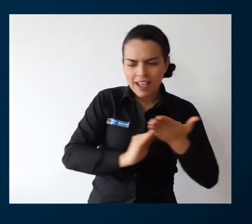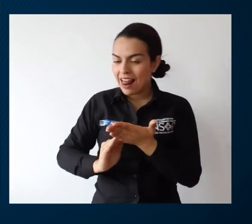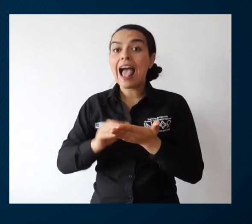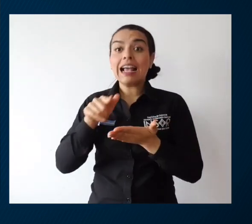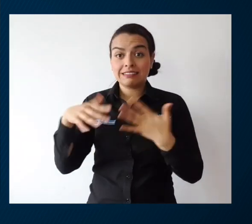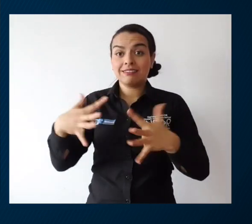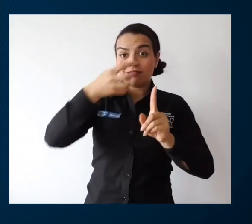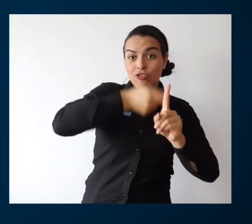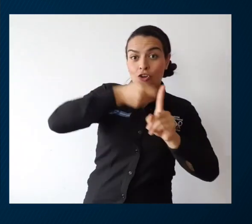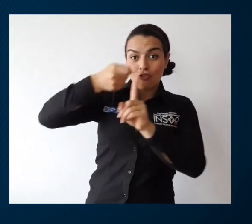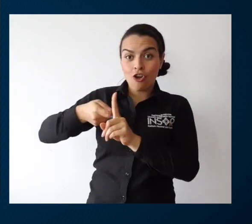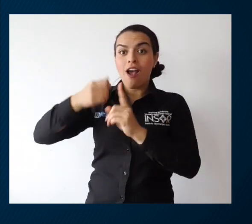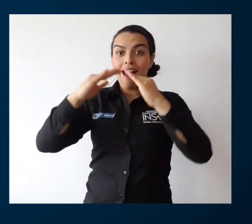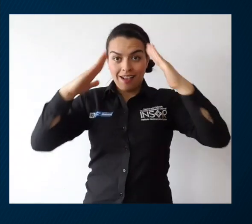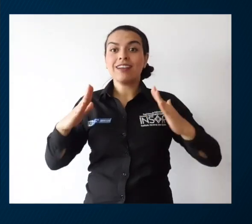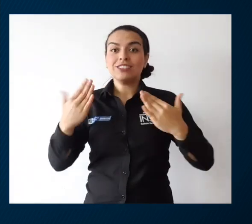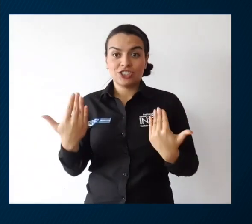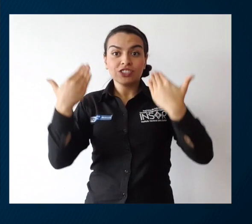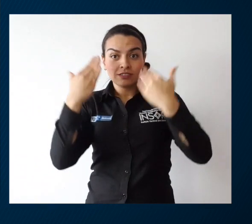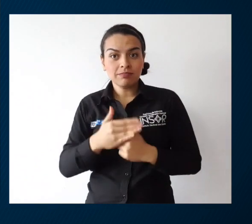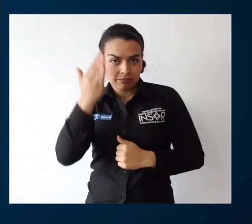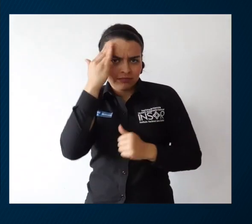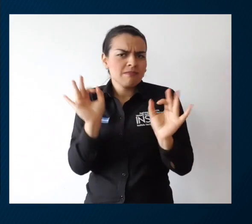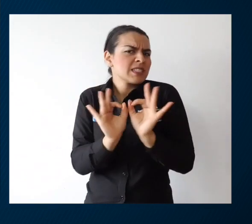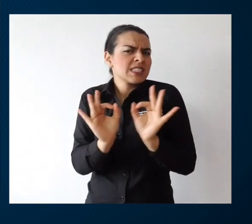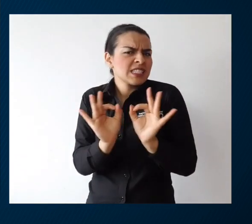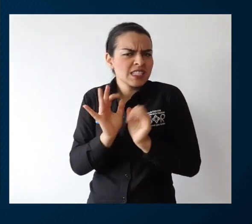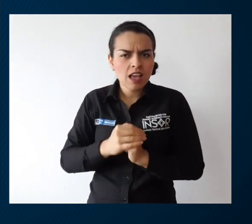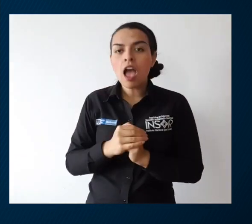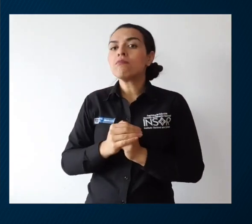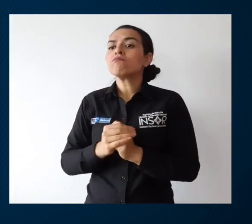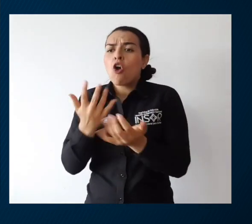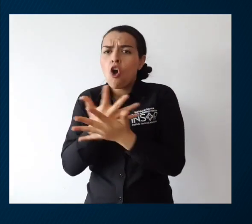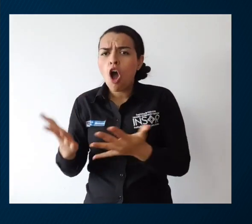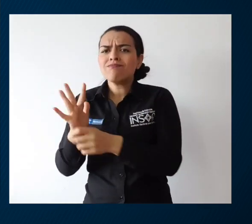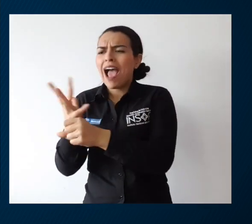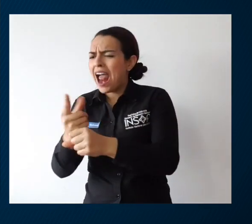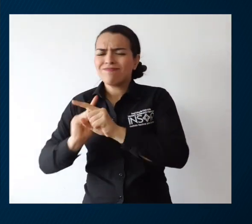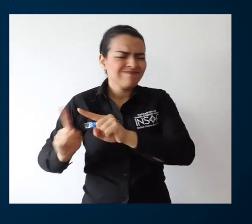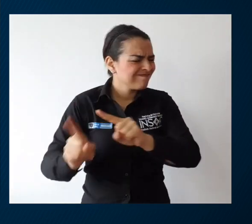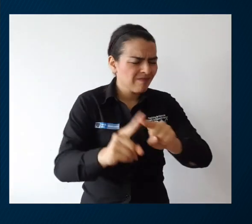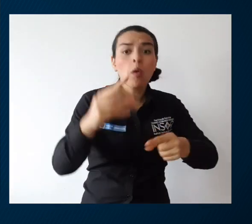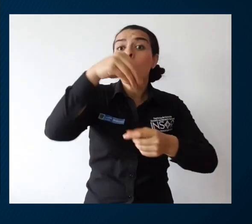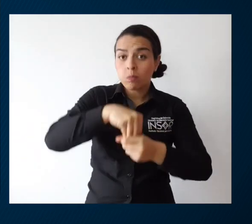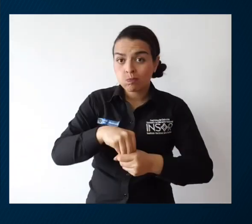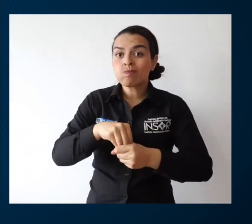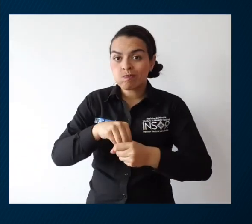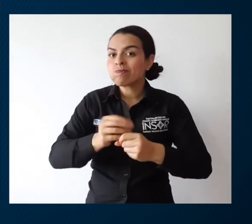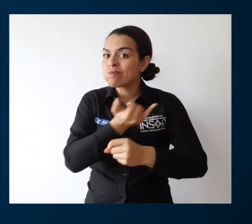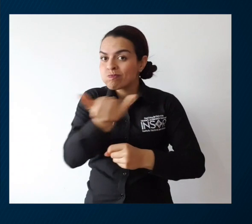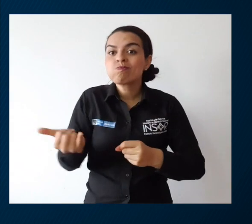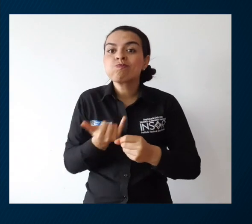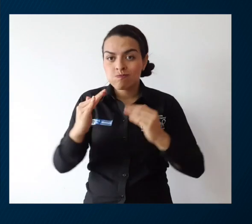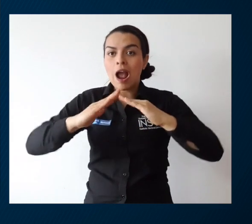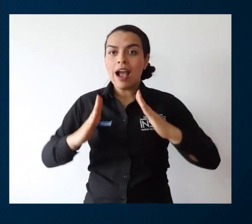bueno, muchísimas cosas que también se pueden manejar desde la casa, que son relativamente sencillas, incluso arte y otras competencias que uno puede manejar desde